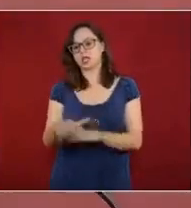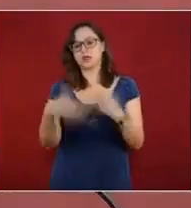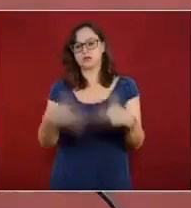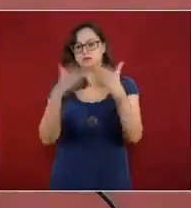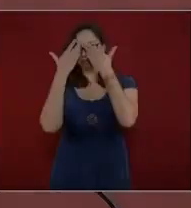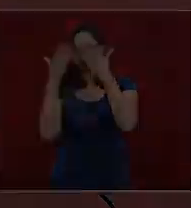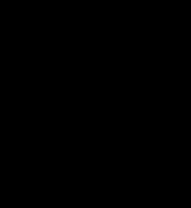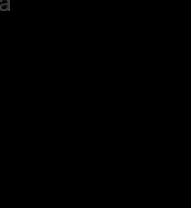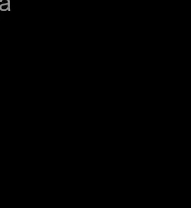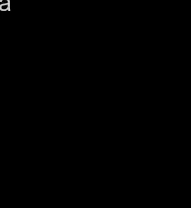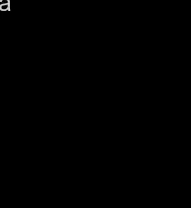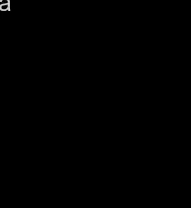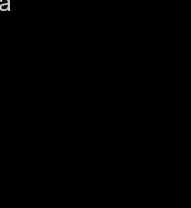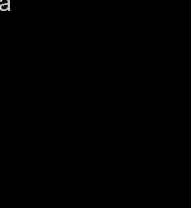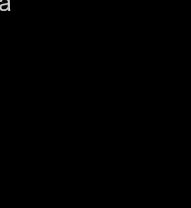de vocación